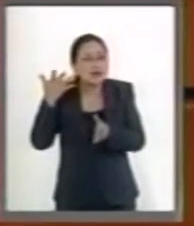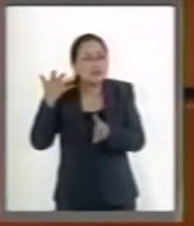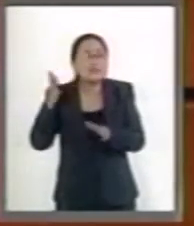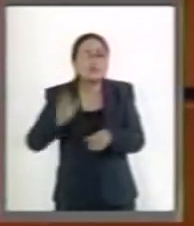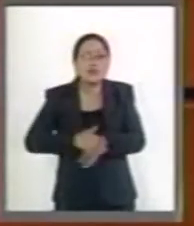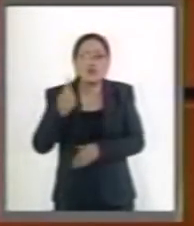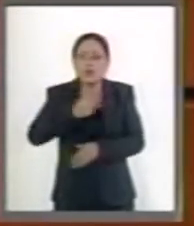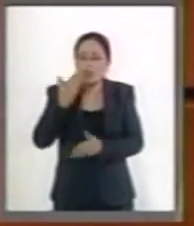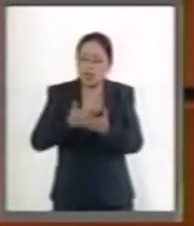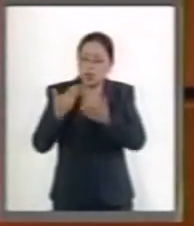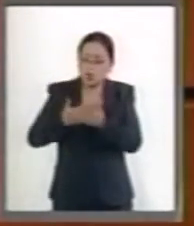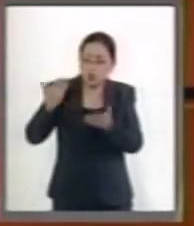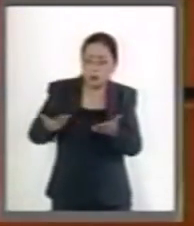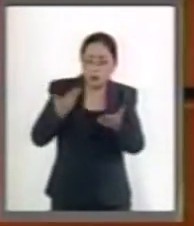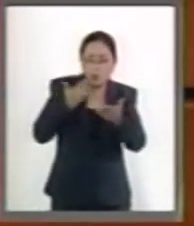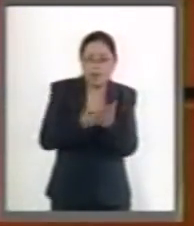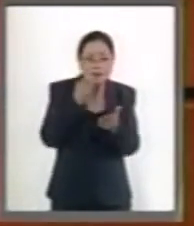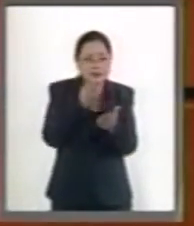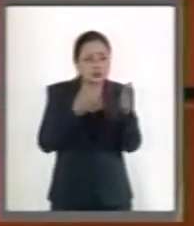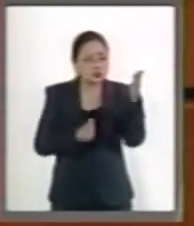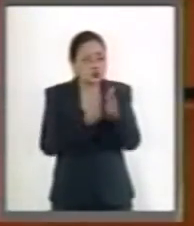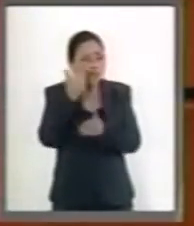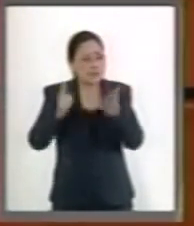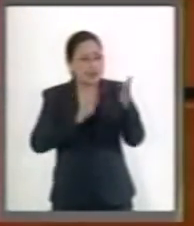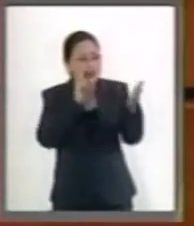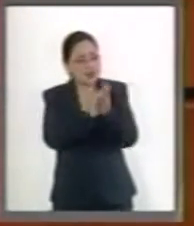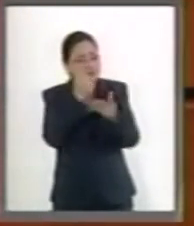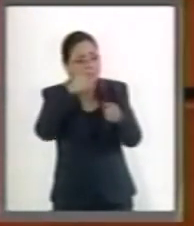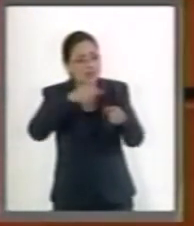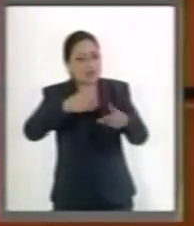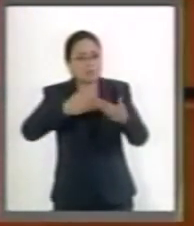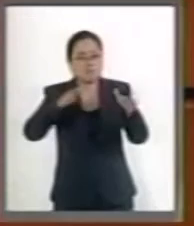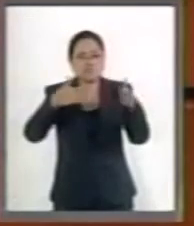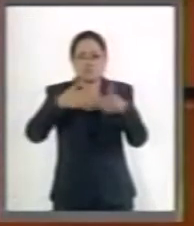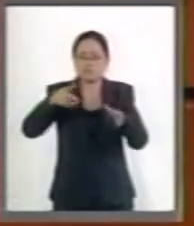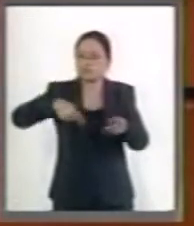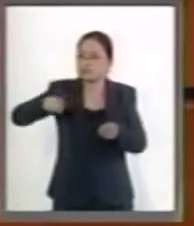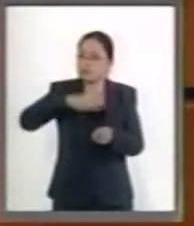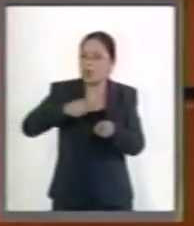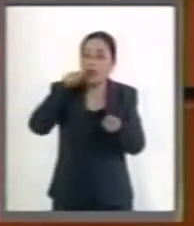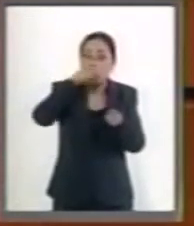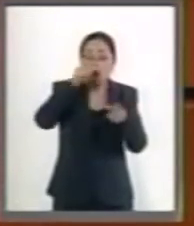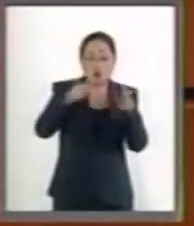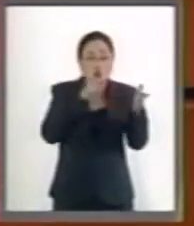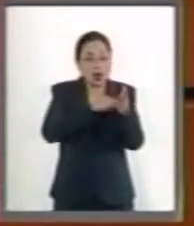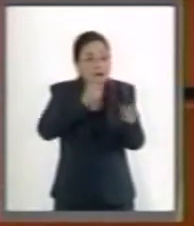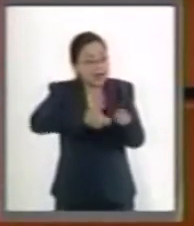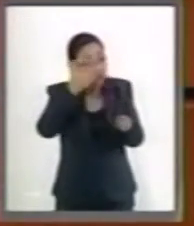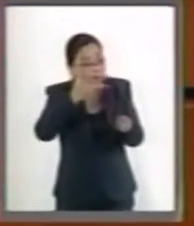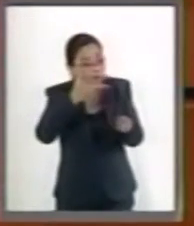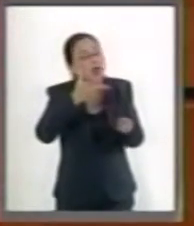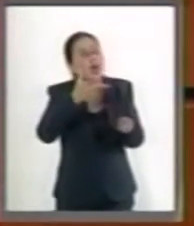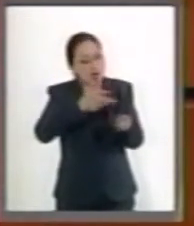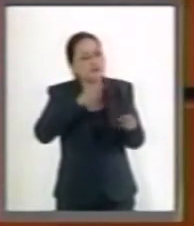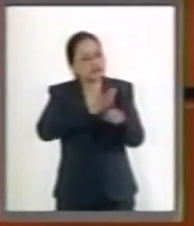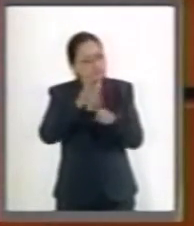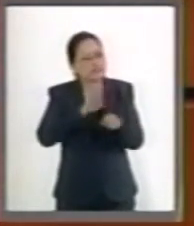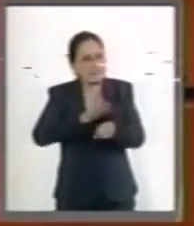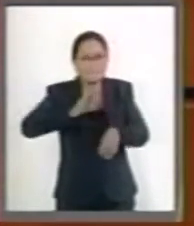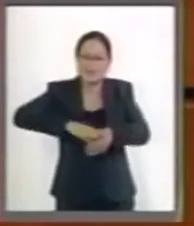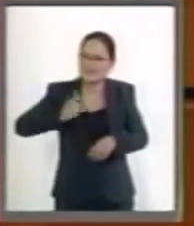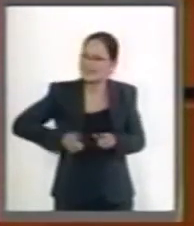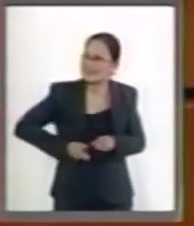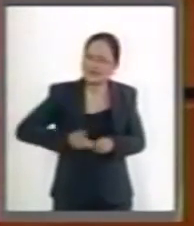están proponiendo en este mercado abierto. Donde sea más caro llevar la gasolina, va a haber